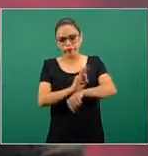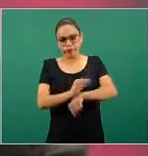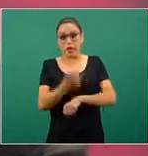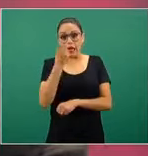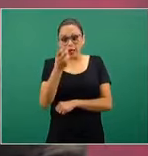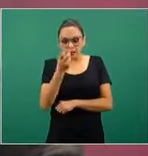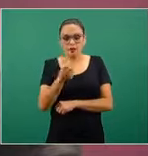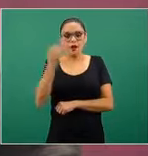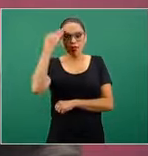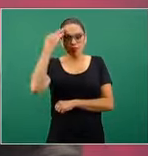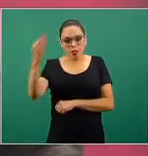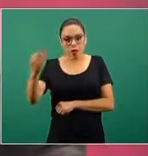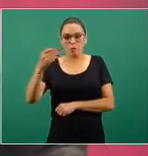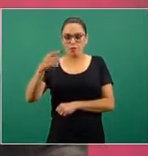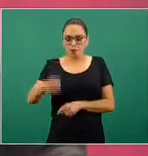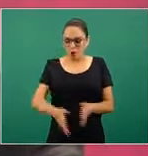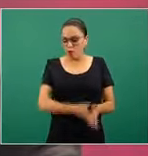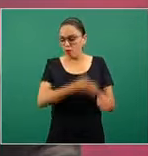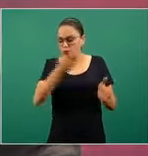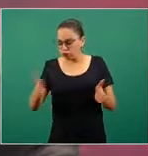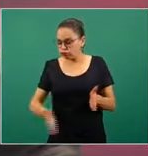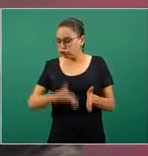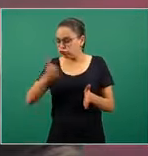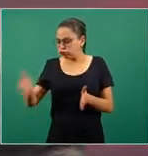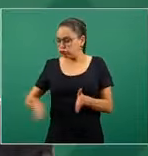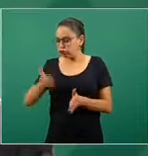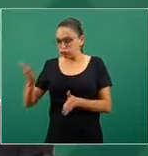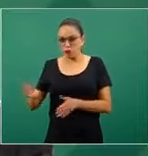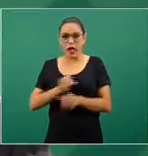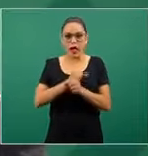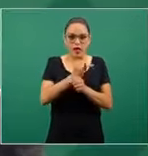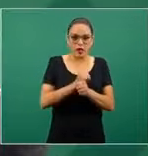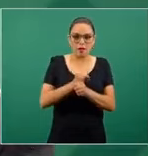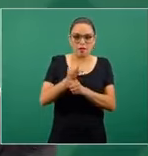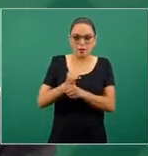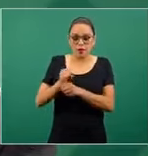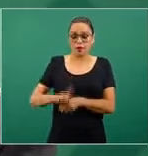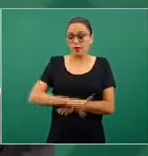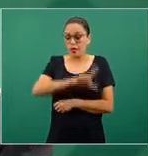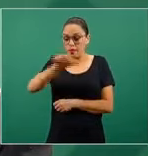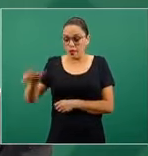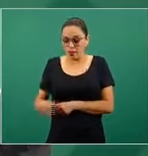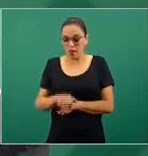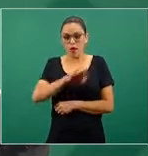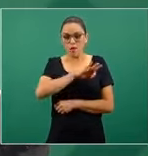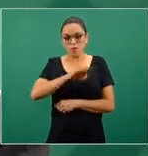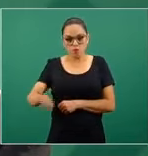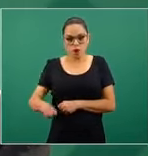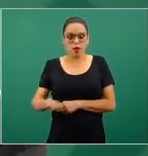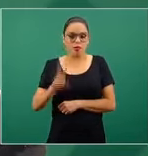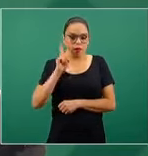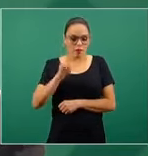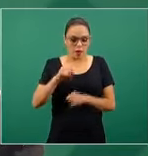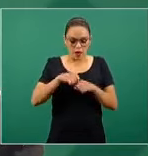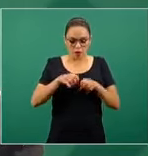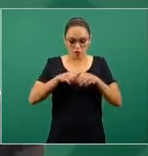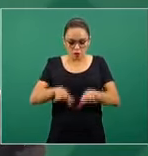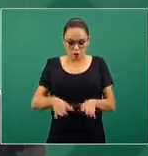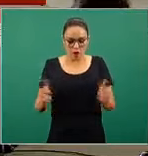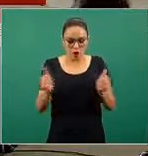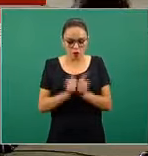periódico y haremos un diseño para un estudio de cortes transversales en donde podamos ir calculando de las